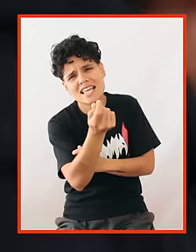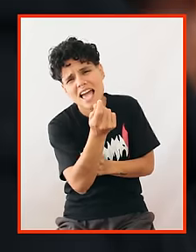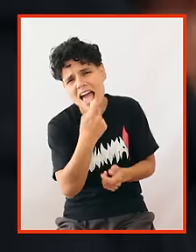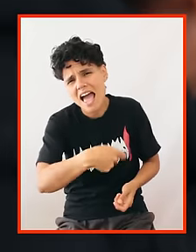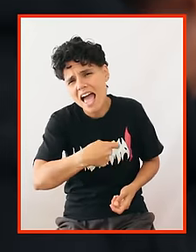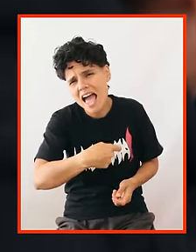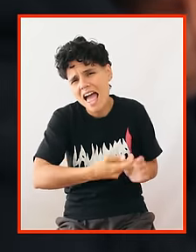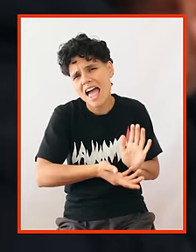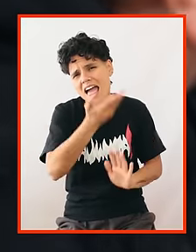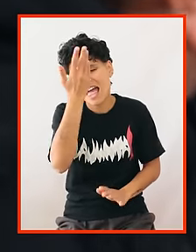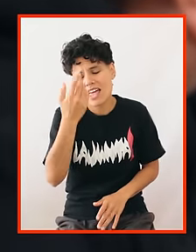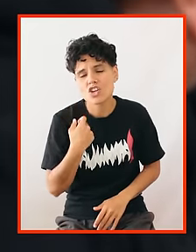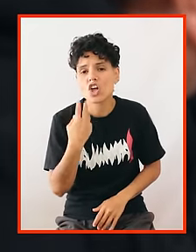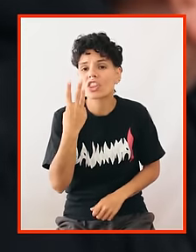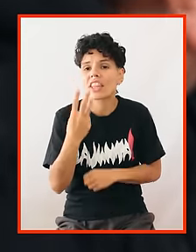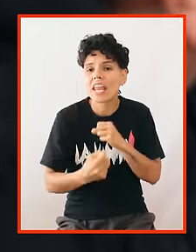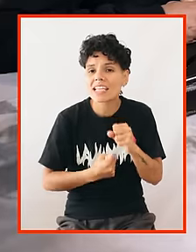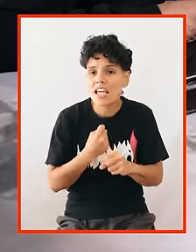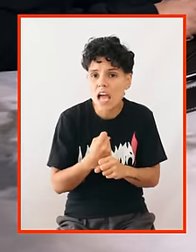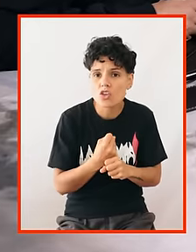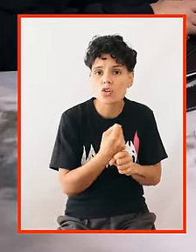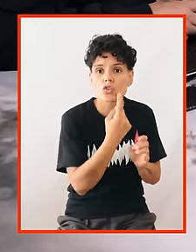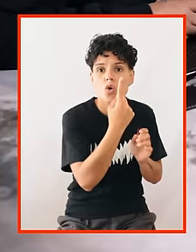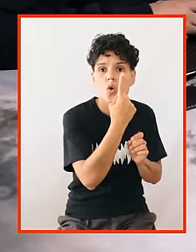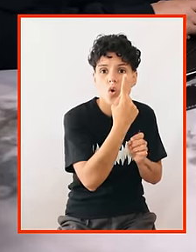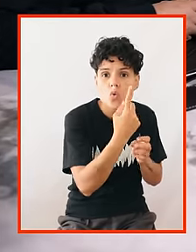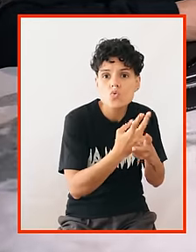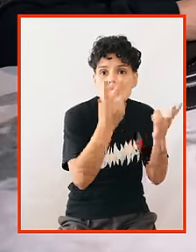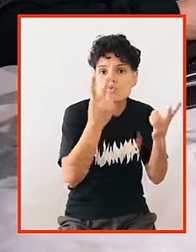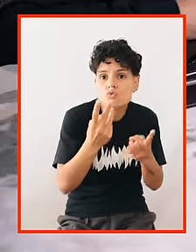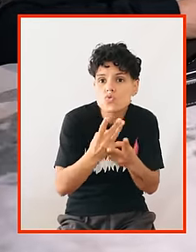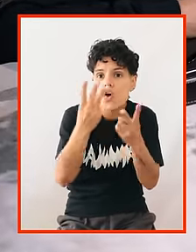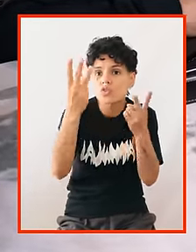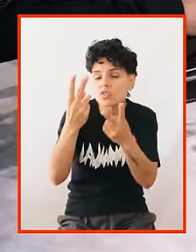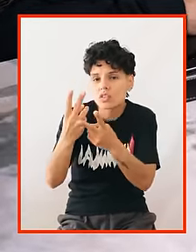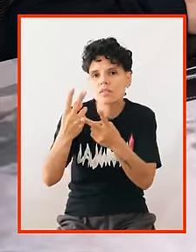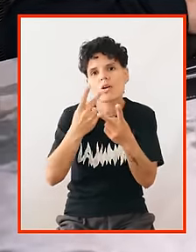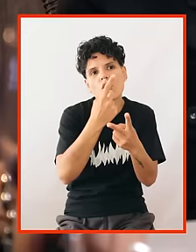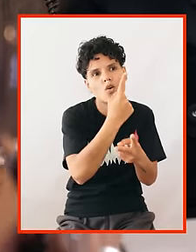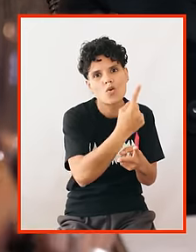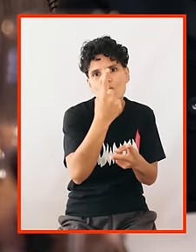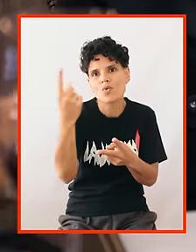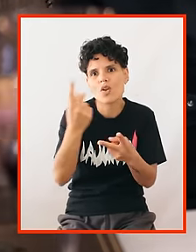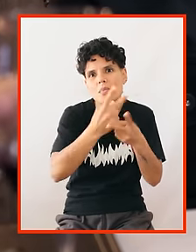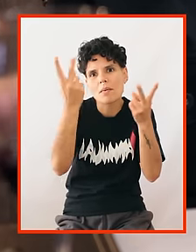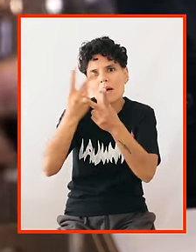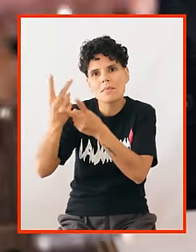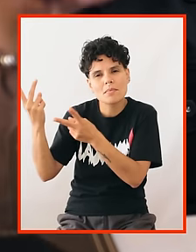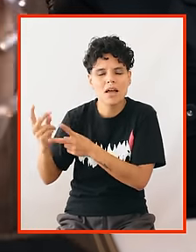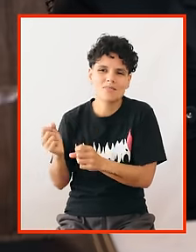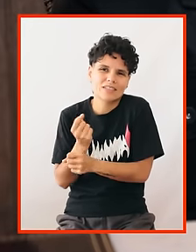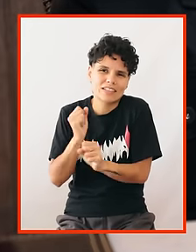sacar 3 discos en 3 años era o sea, bien inusual. Sí, claro. Inusual. Eso fue bien... nos sirvió harto.